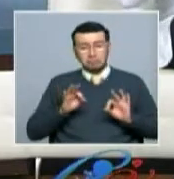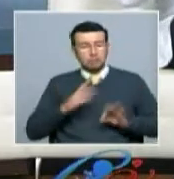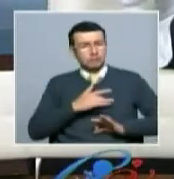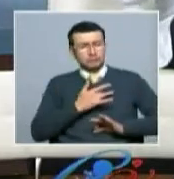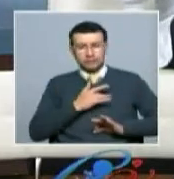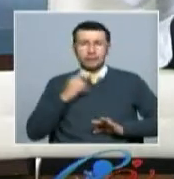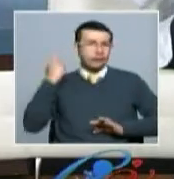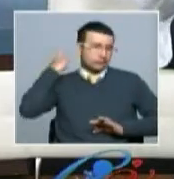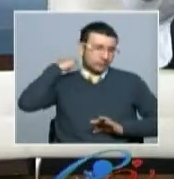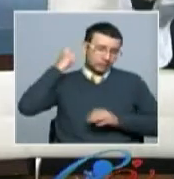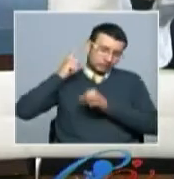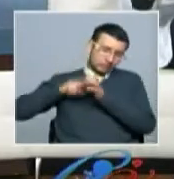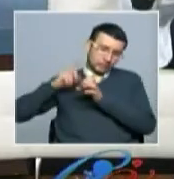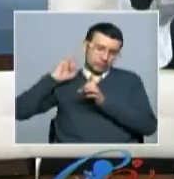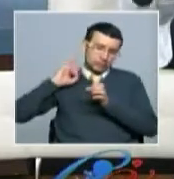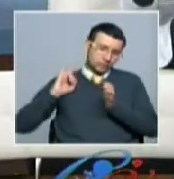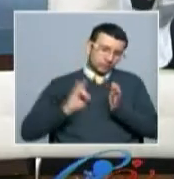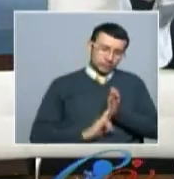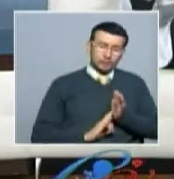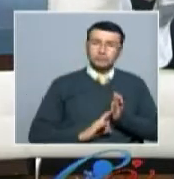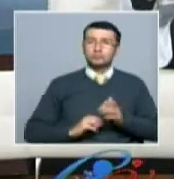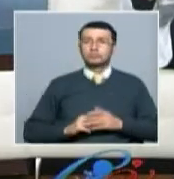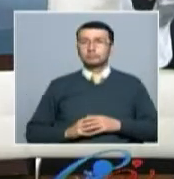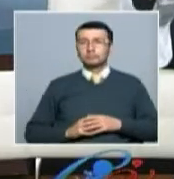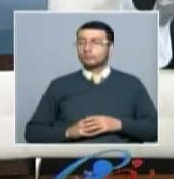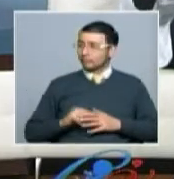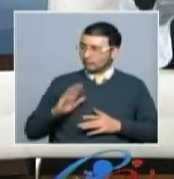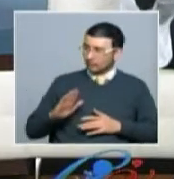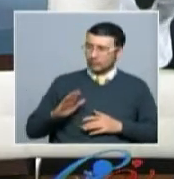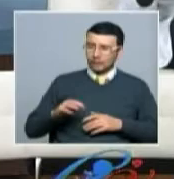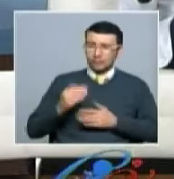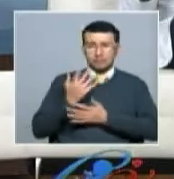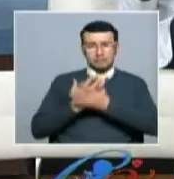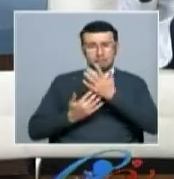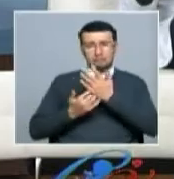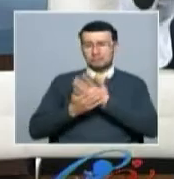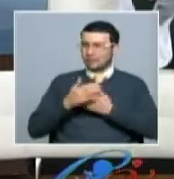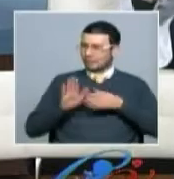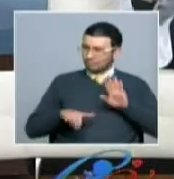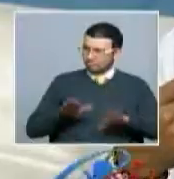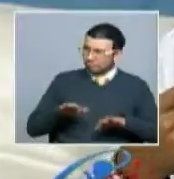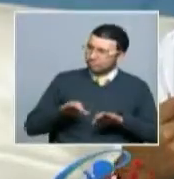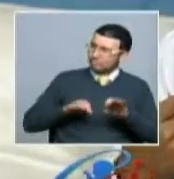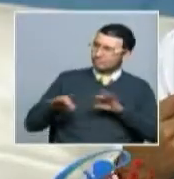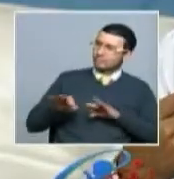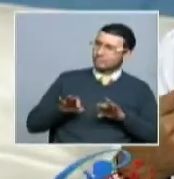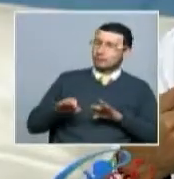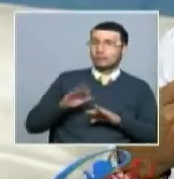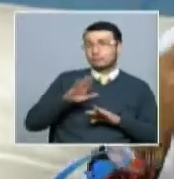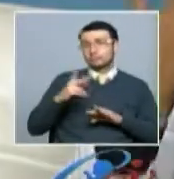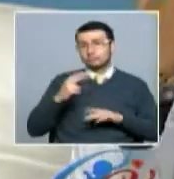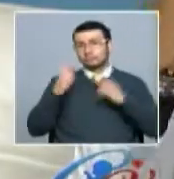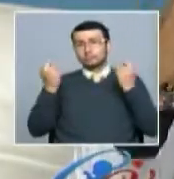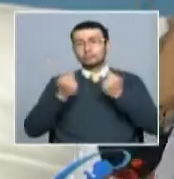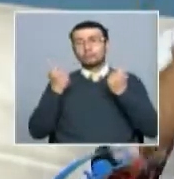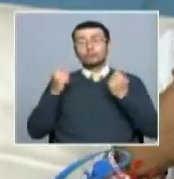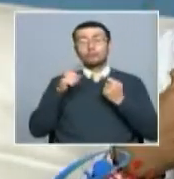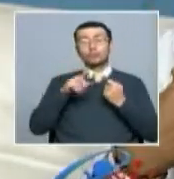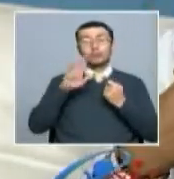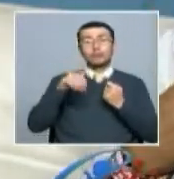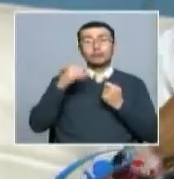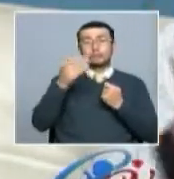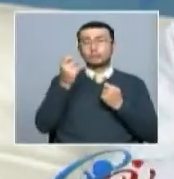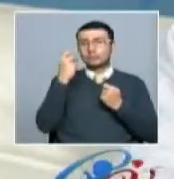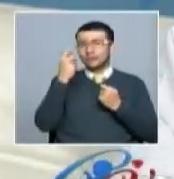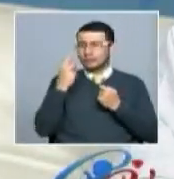ya que estamos llegando a las extremidades, vamos a este corte comerciales para que ustedes empiecen a entender, después de este